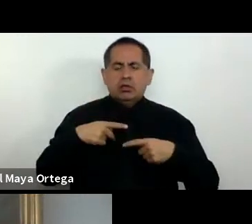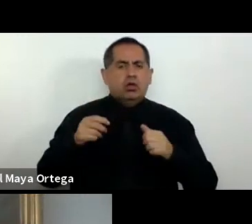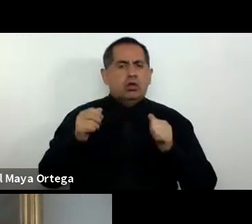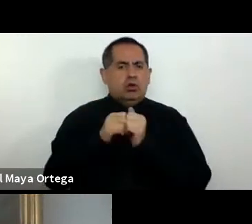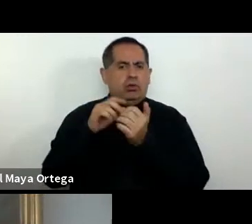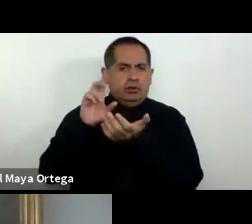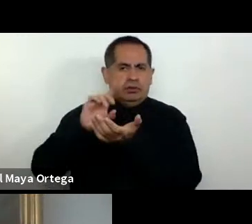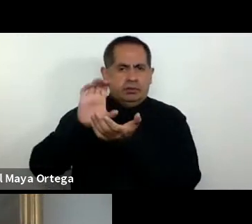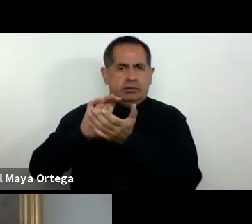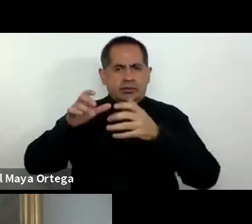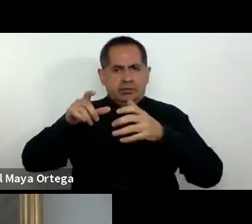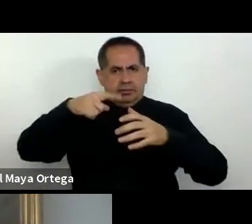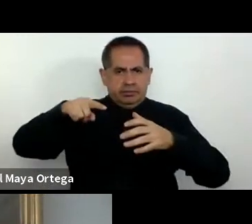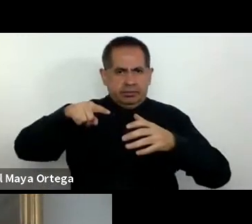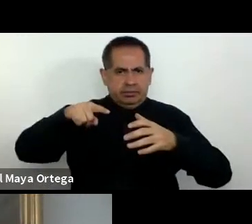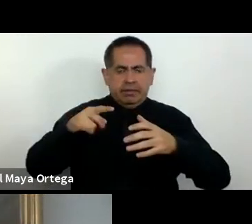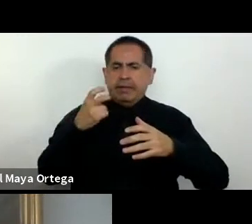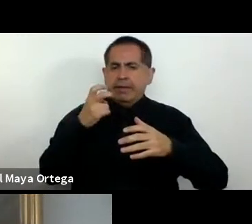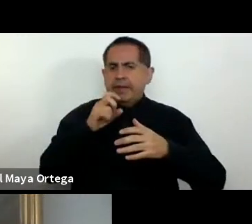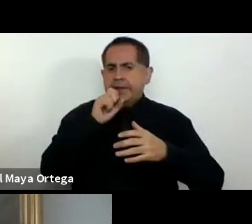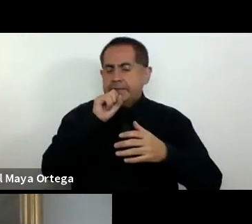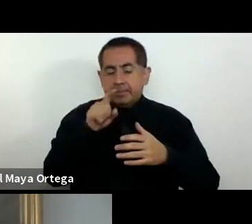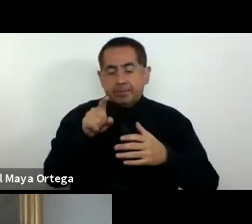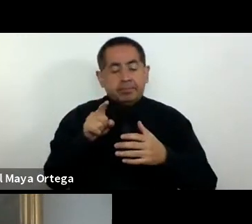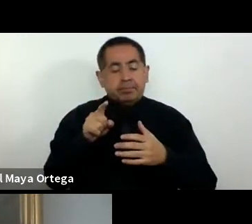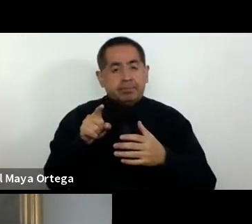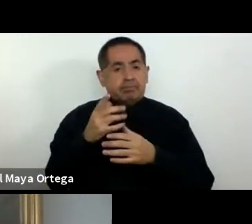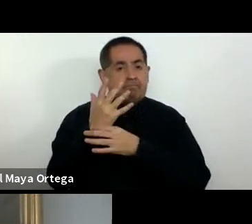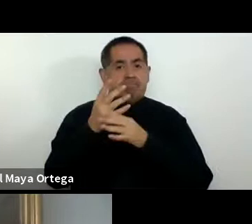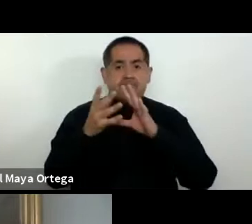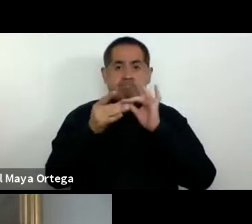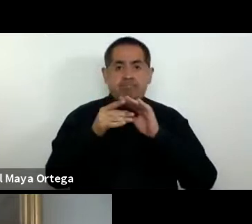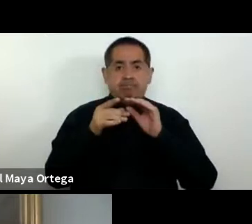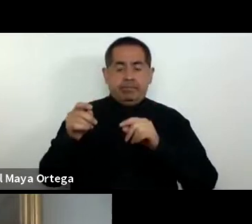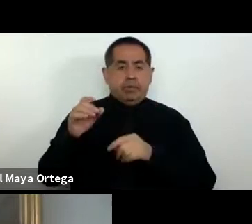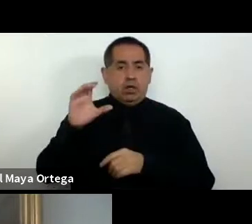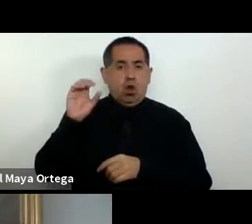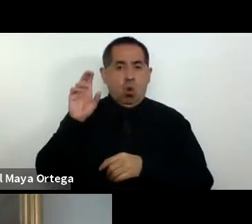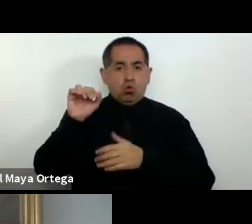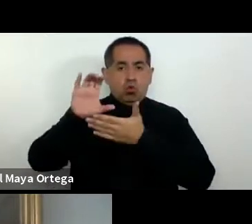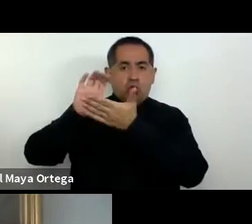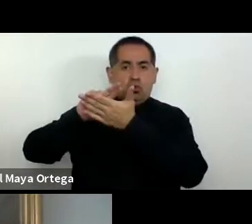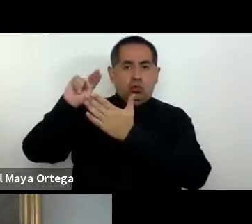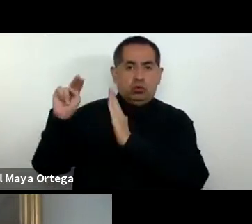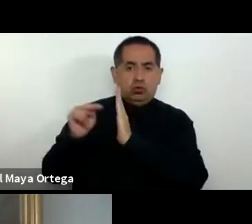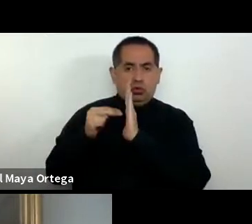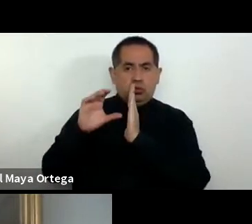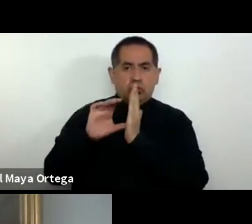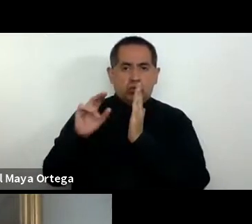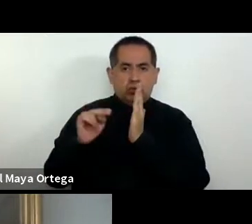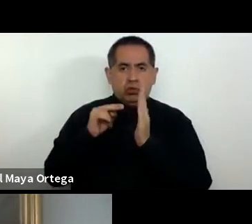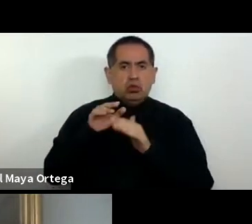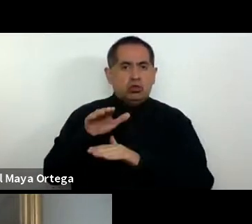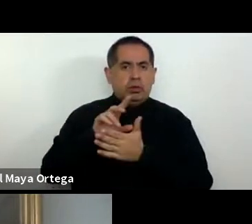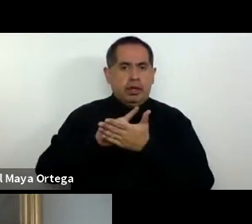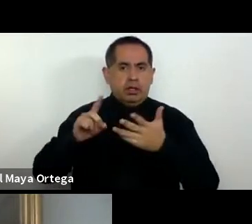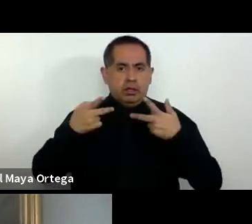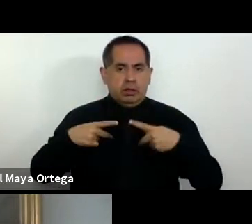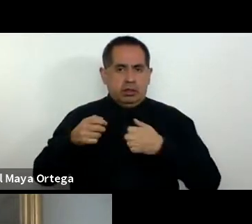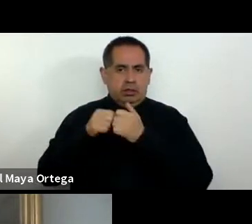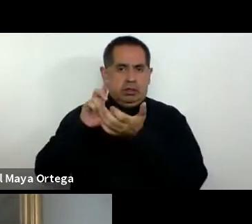con discapacidad, y tal y como lo señala la Convención sobre los Derechos de las Personas